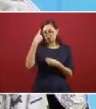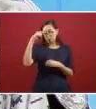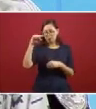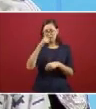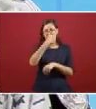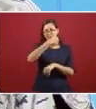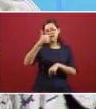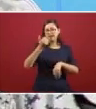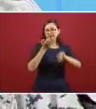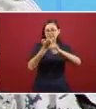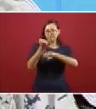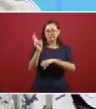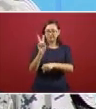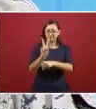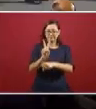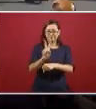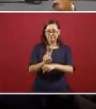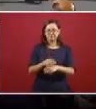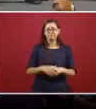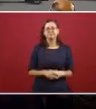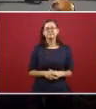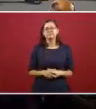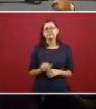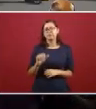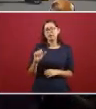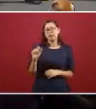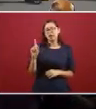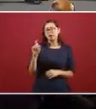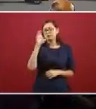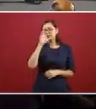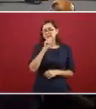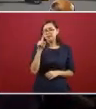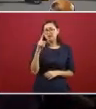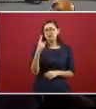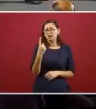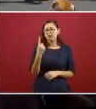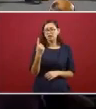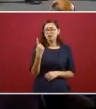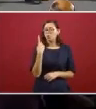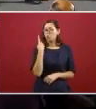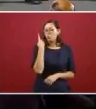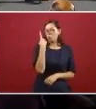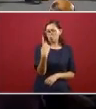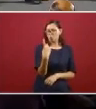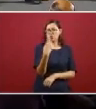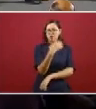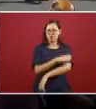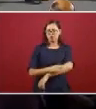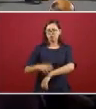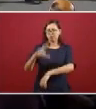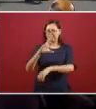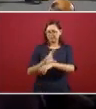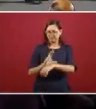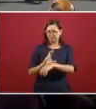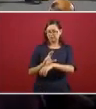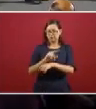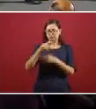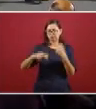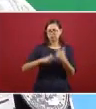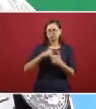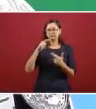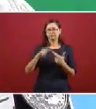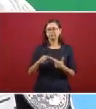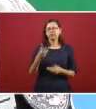por ahora vamos a la conferencia mañana era ahí está el comandante buceo dando a conocer los pormenores